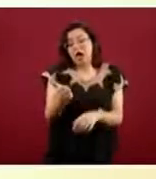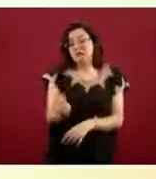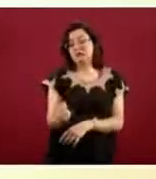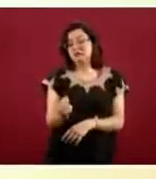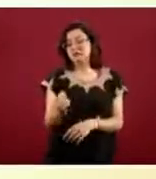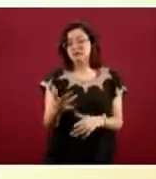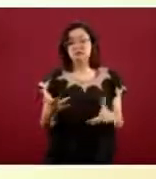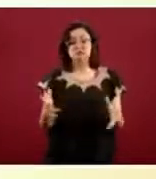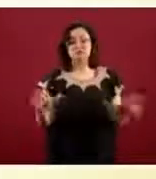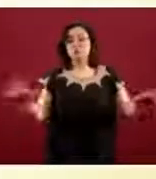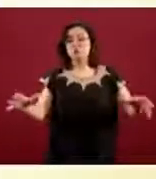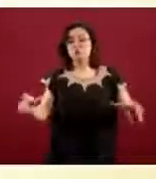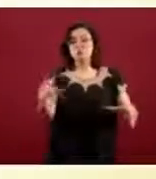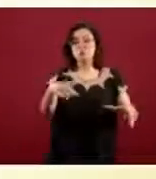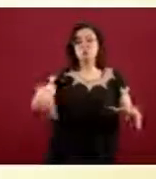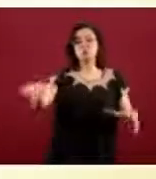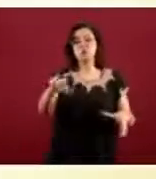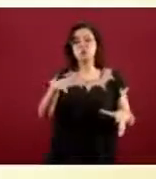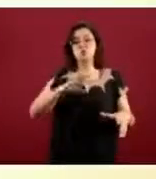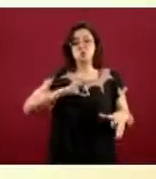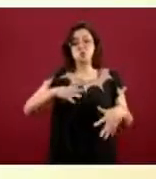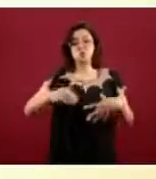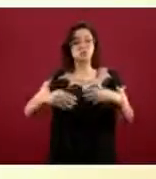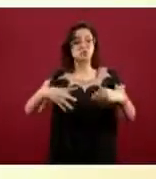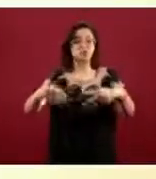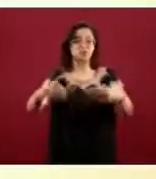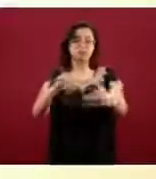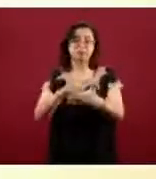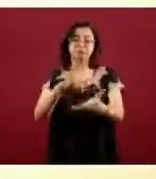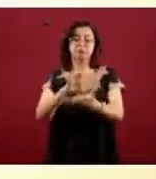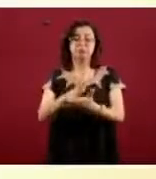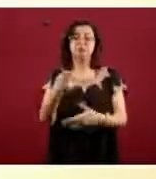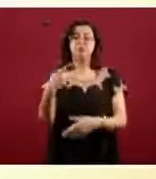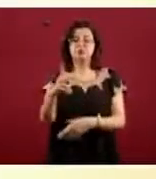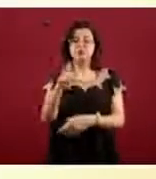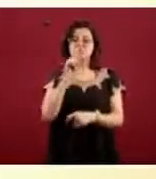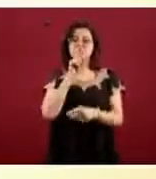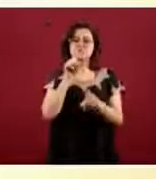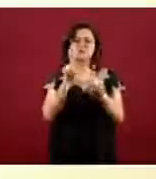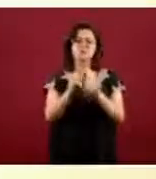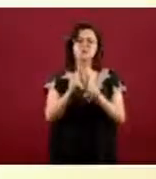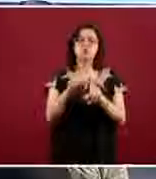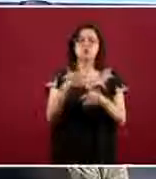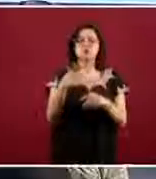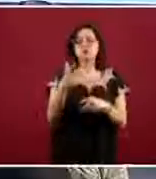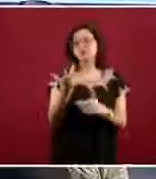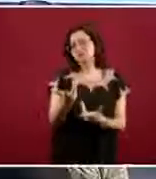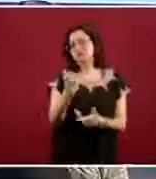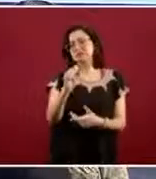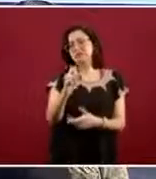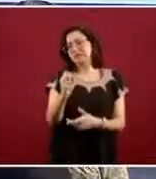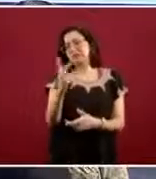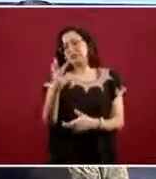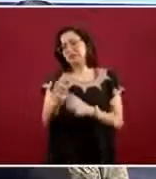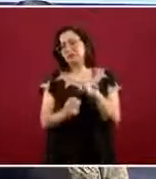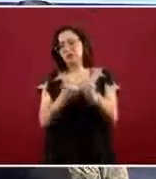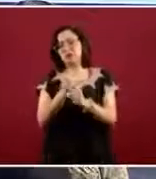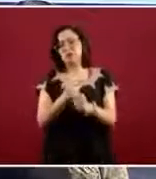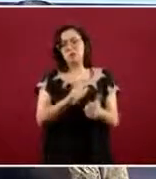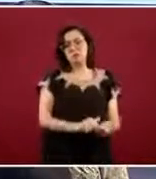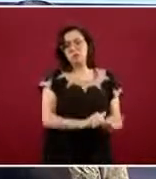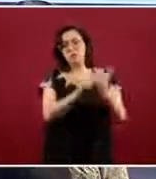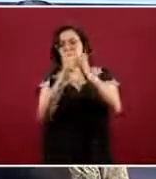en la comunidad, es la manera como se registra. Sin embargo, vemos que la carga de mayores de 65 rápidamente vuelve